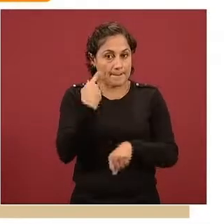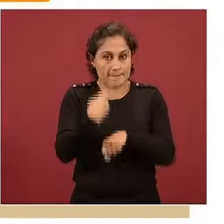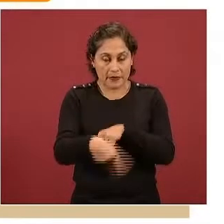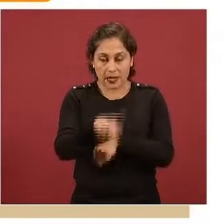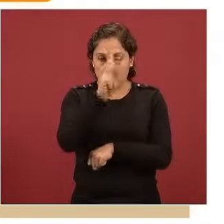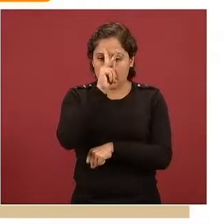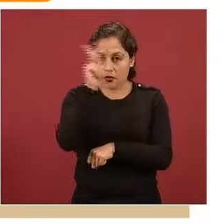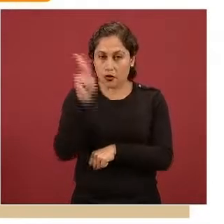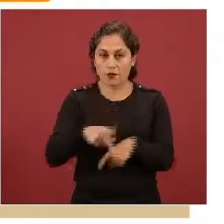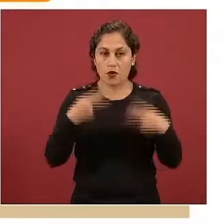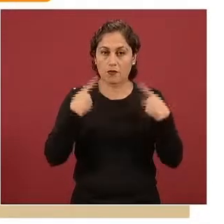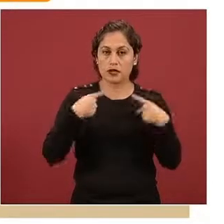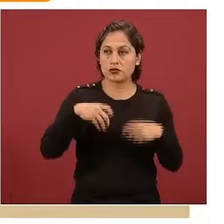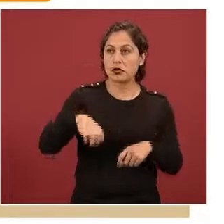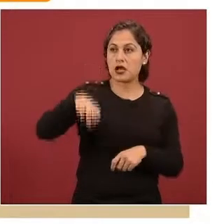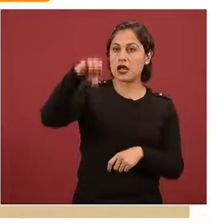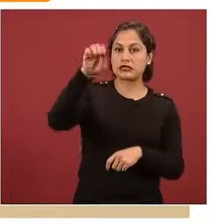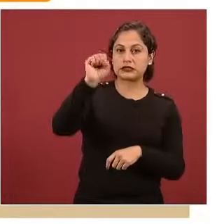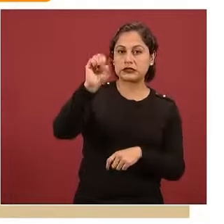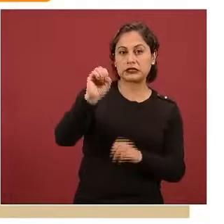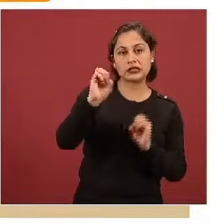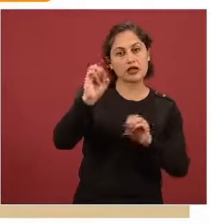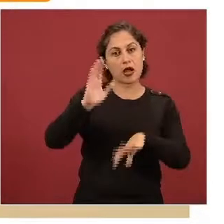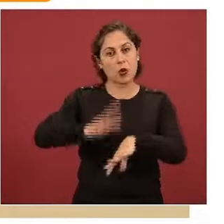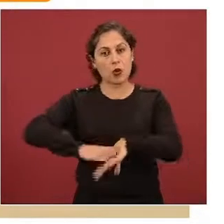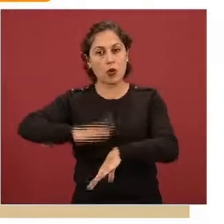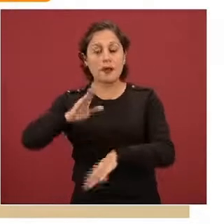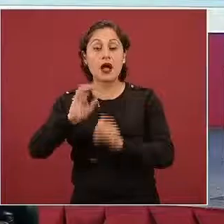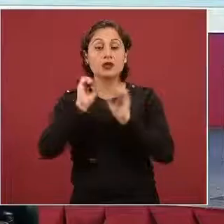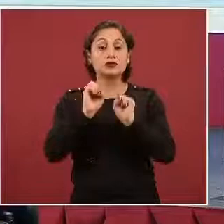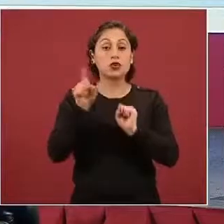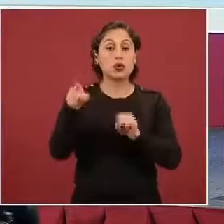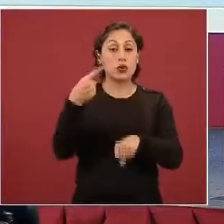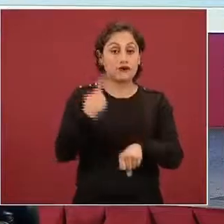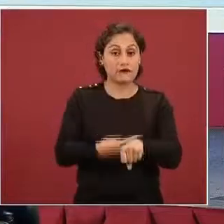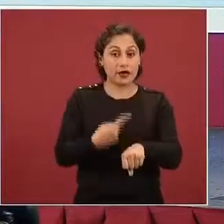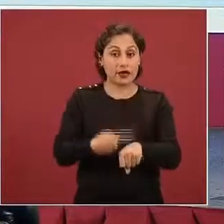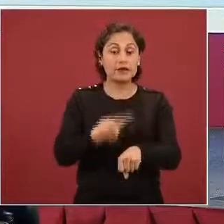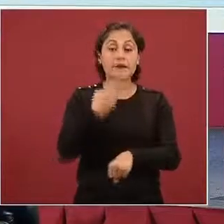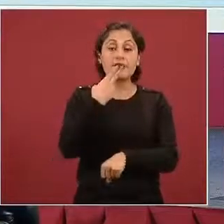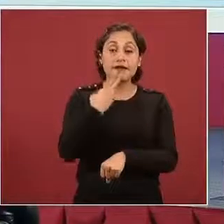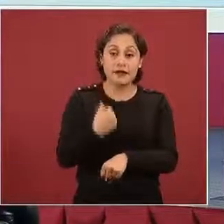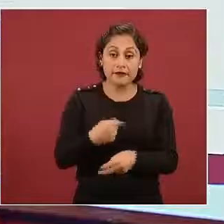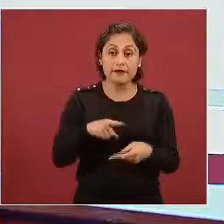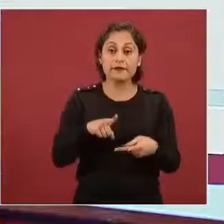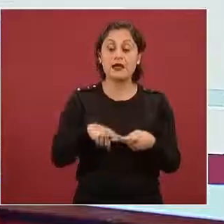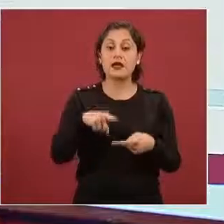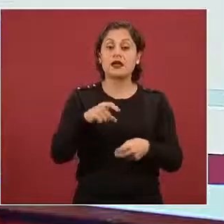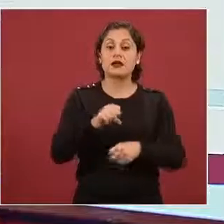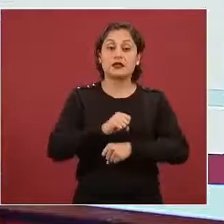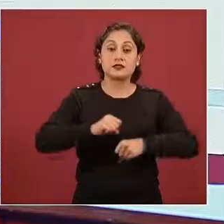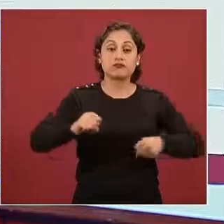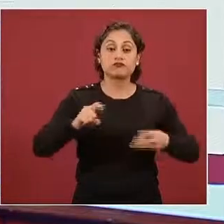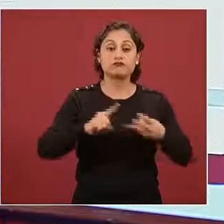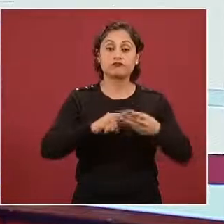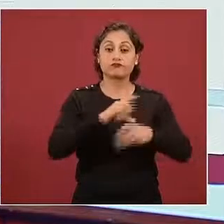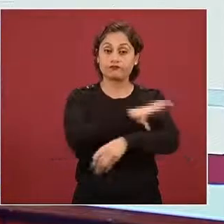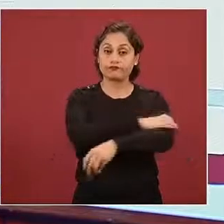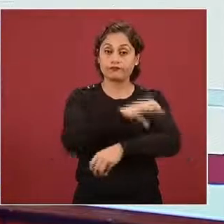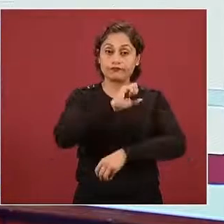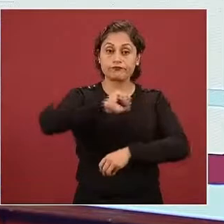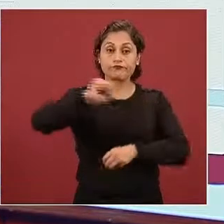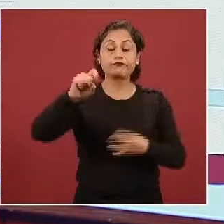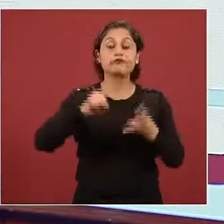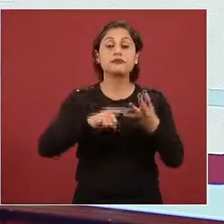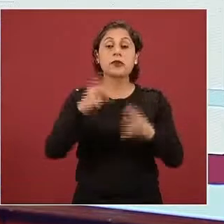60 o más años de edad, que tienen enfermedades crónicas como diabetes, hipertensión, obesidad, tabaquismo, que en sí mismo